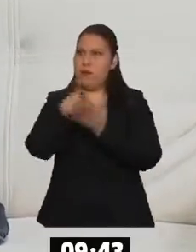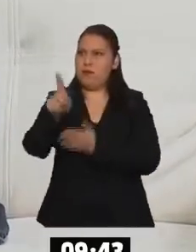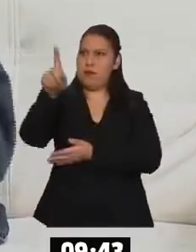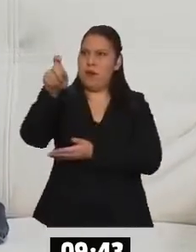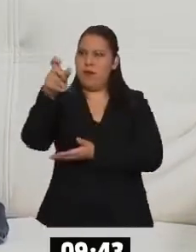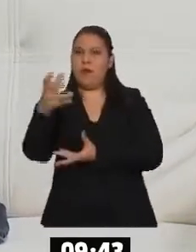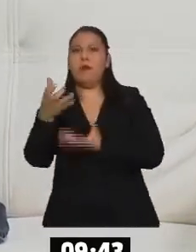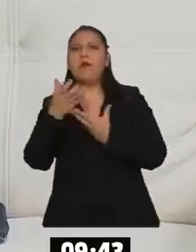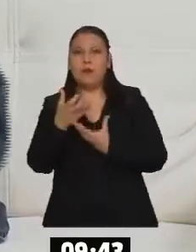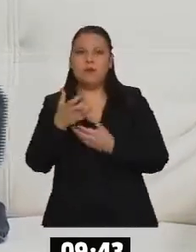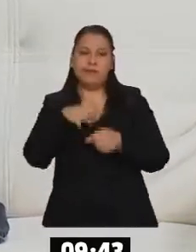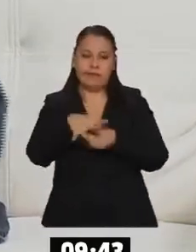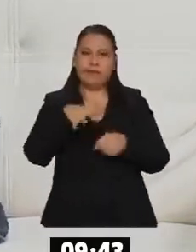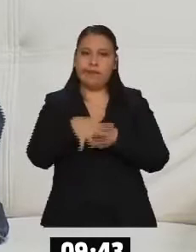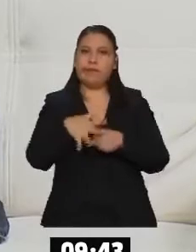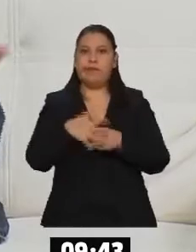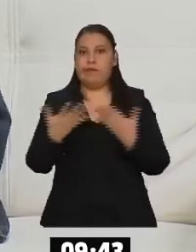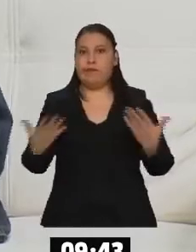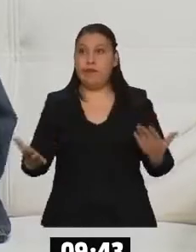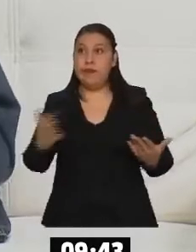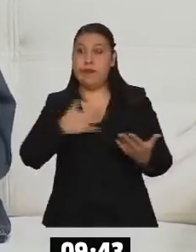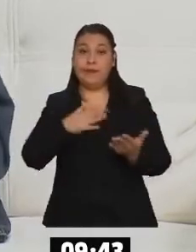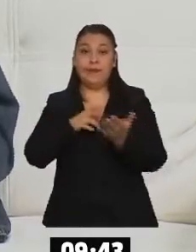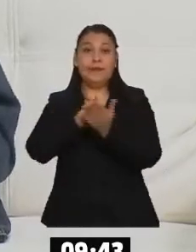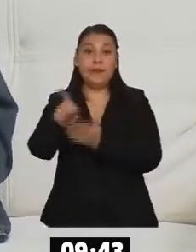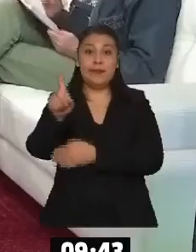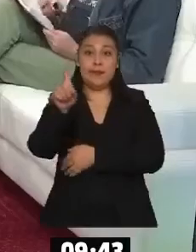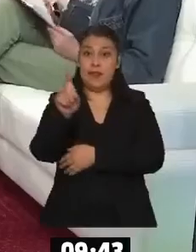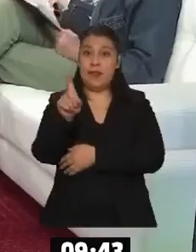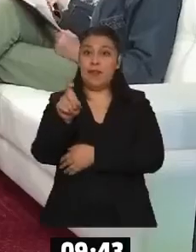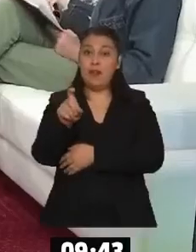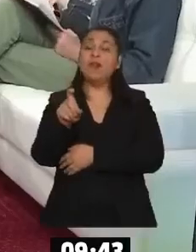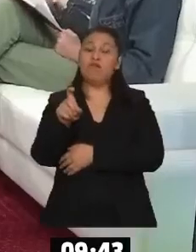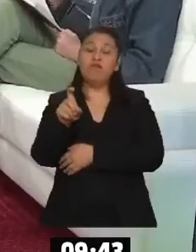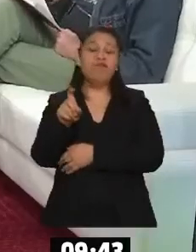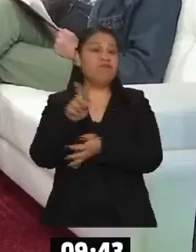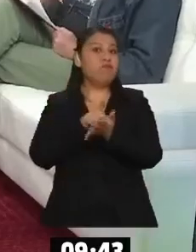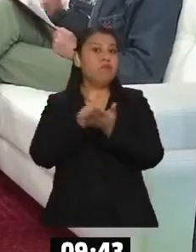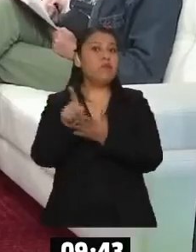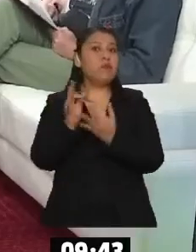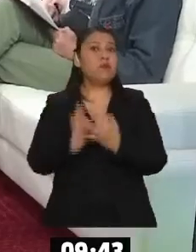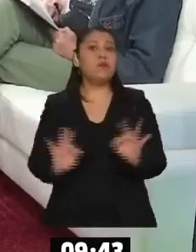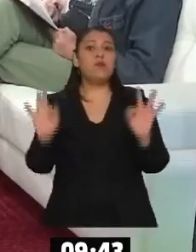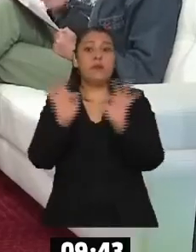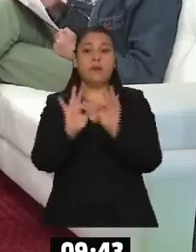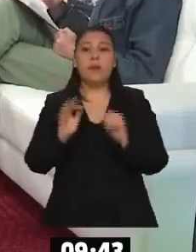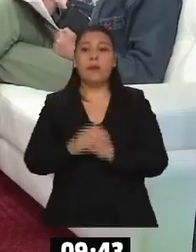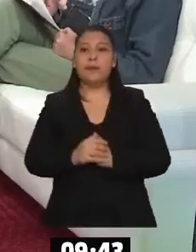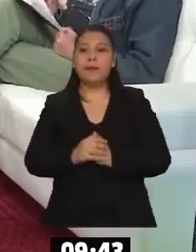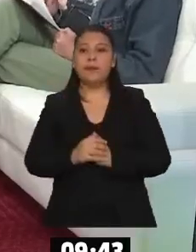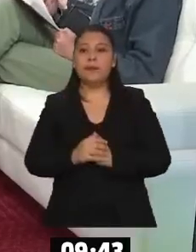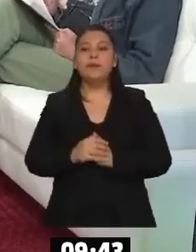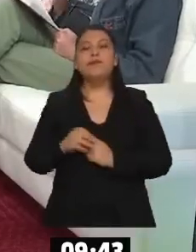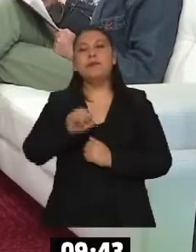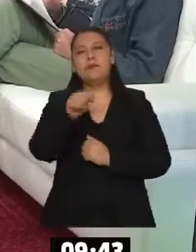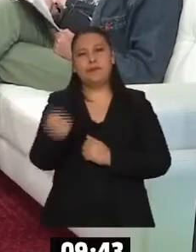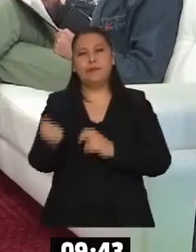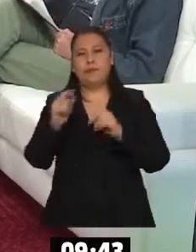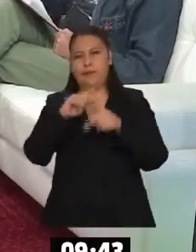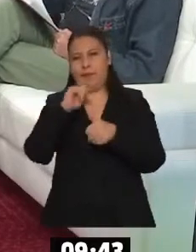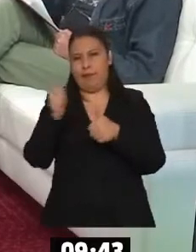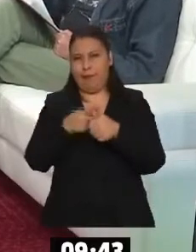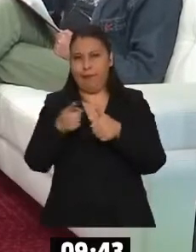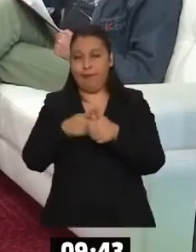través de las s al agua es el derecho y es un derecho fundamental otro elemento que vale la pena señalar es que mira